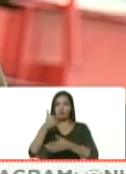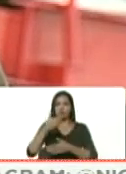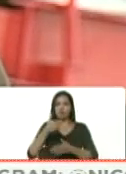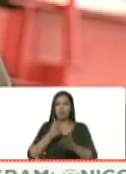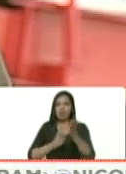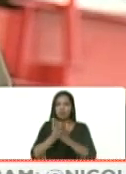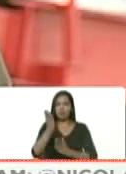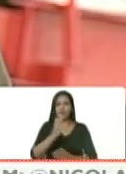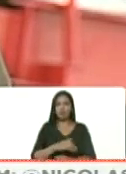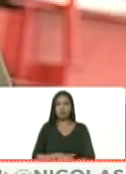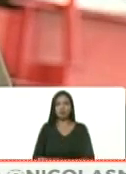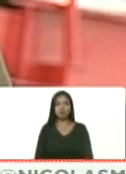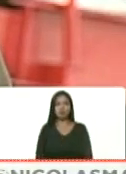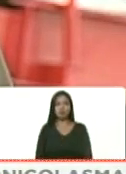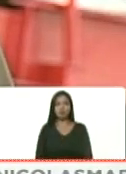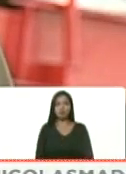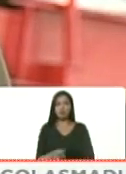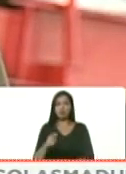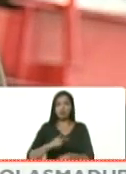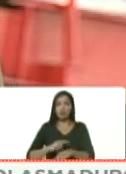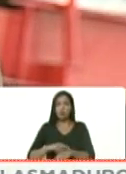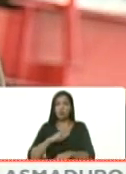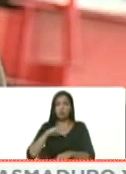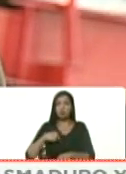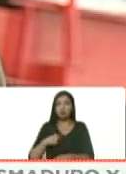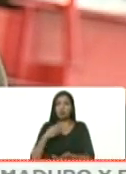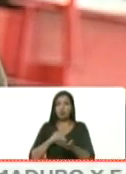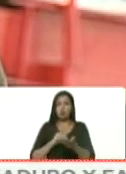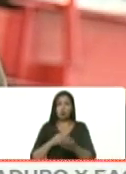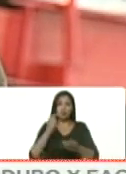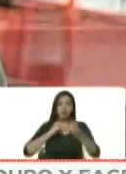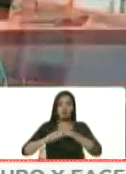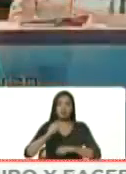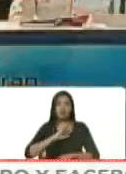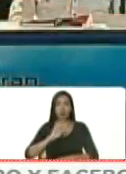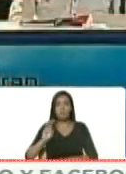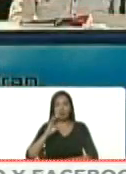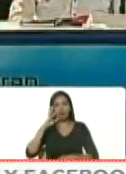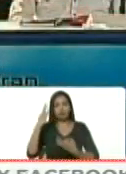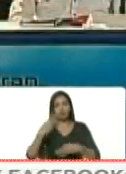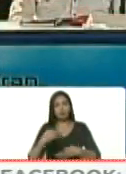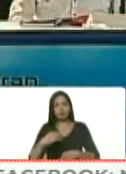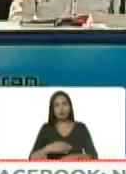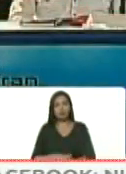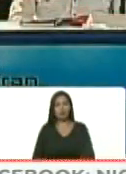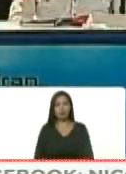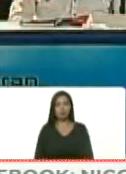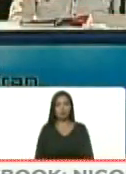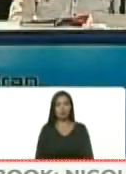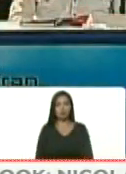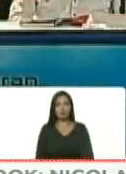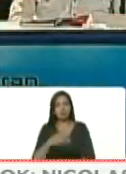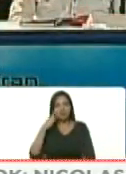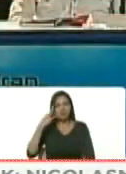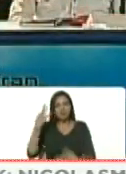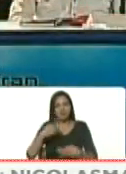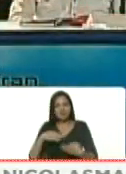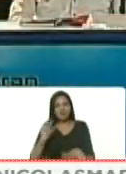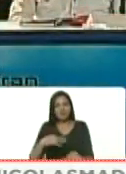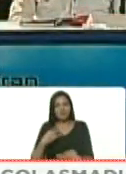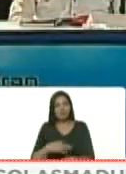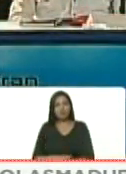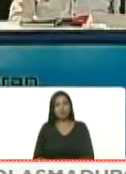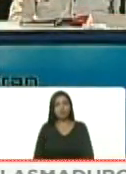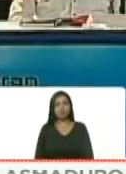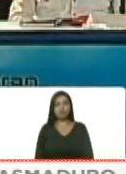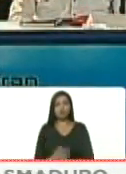lealtad. En esta hora que nos toca defender la patria de verdad, verdad, de verdadita, verdadita.